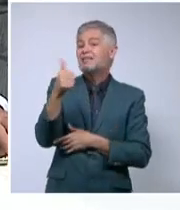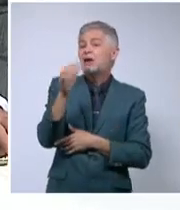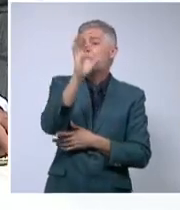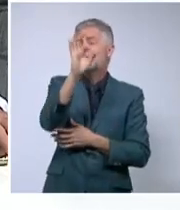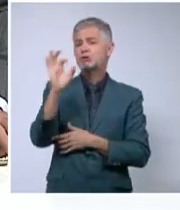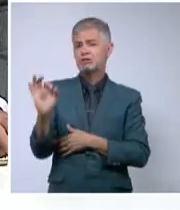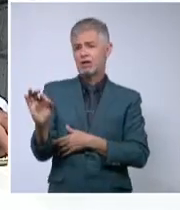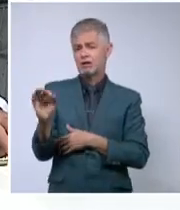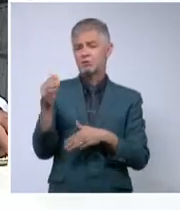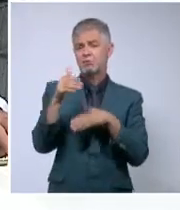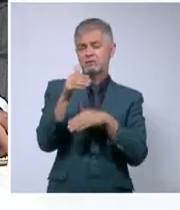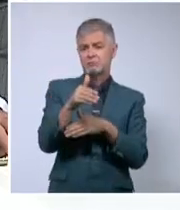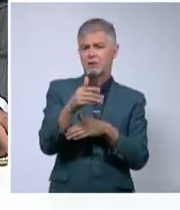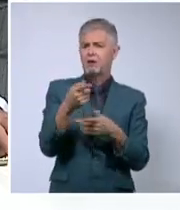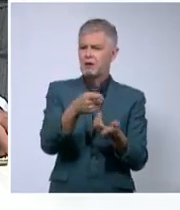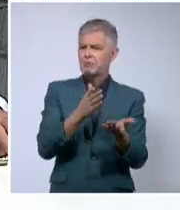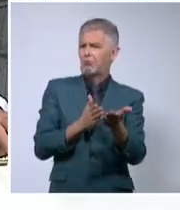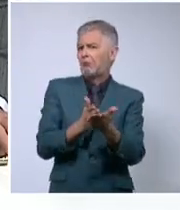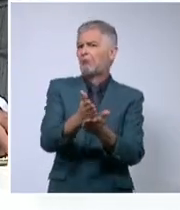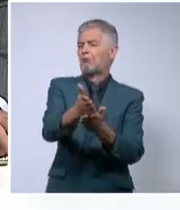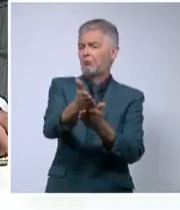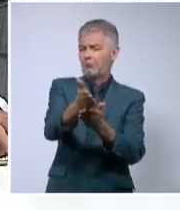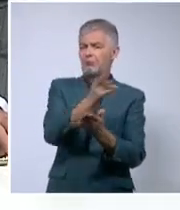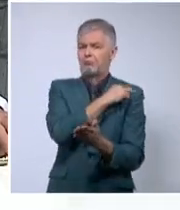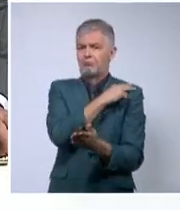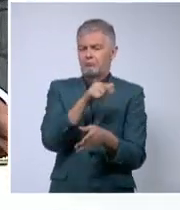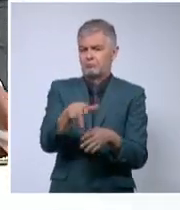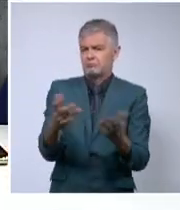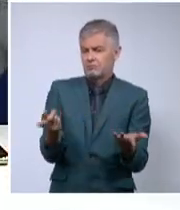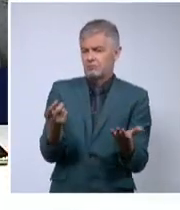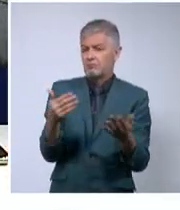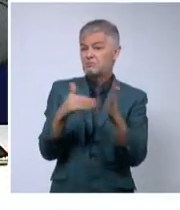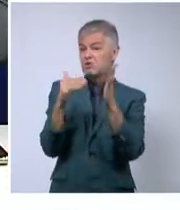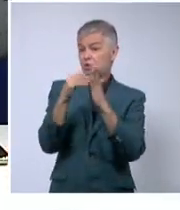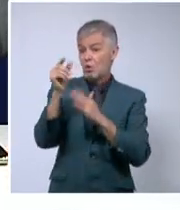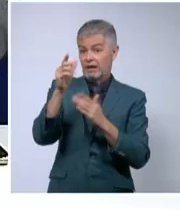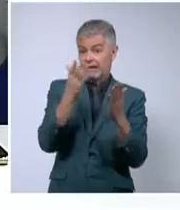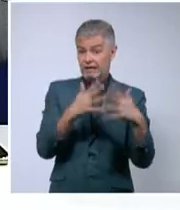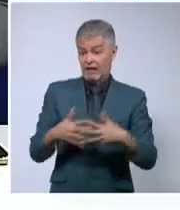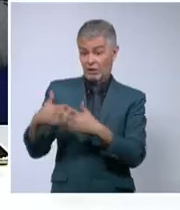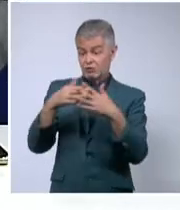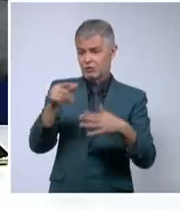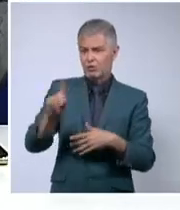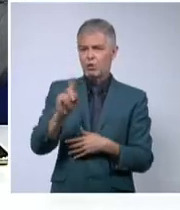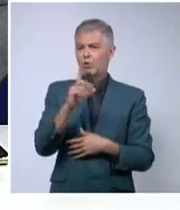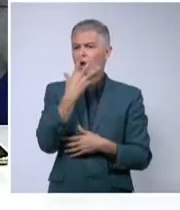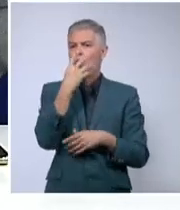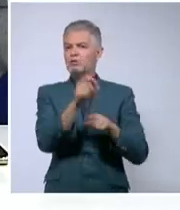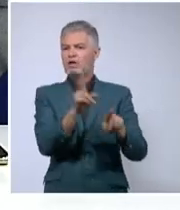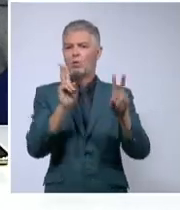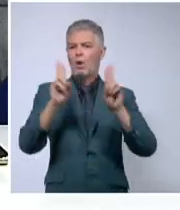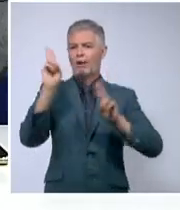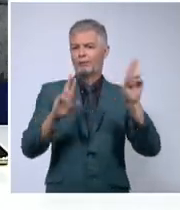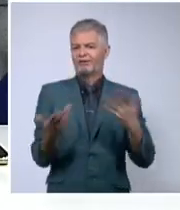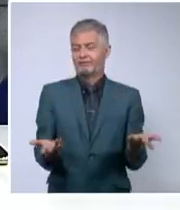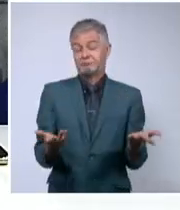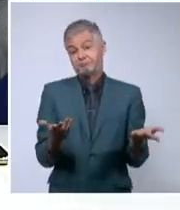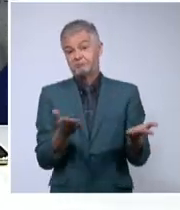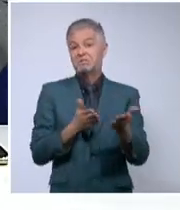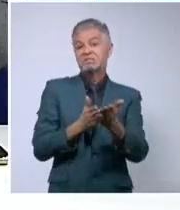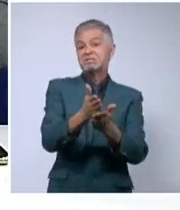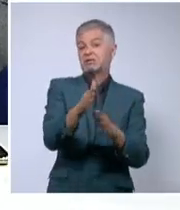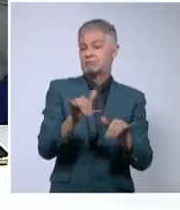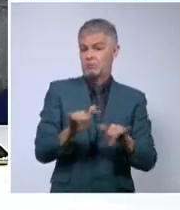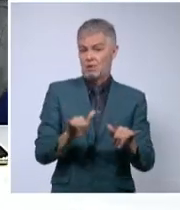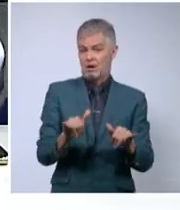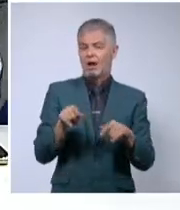rigiendo los destinos de millones de estadounidenses que lo detestan. ¿Qué sucede con algunos de esos presidentes tan críticos con Nicolás Maduro y